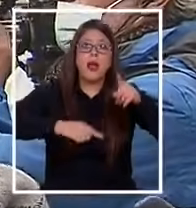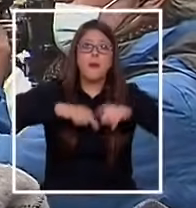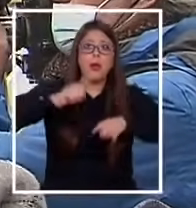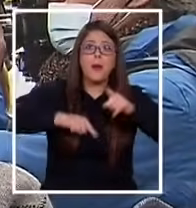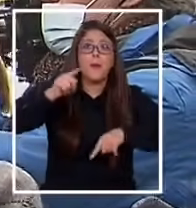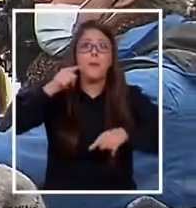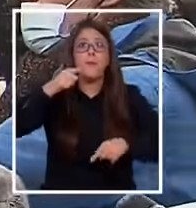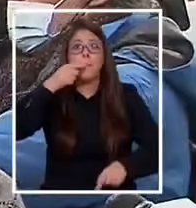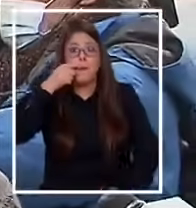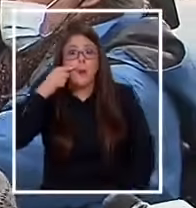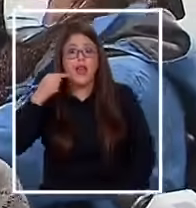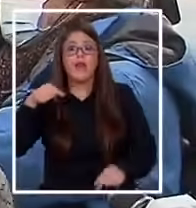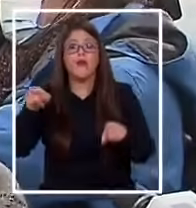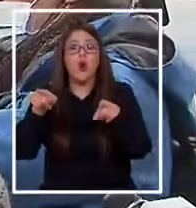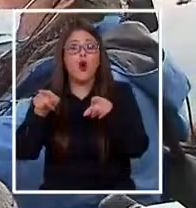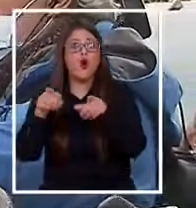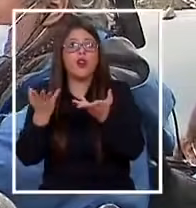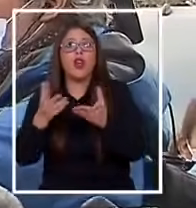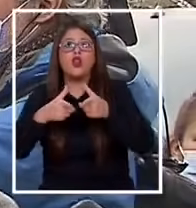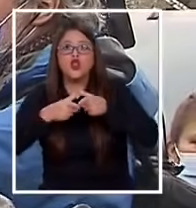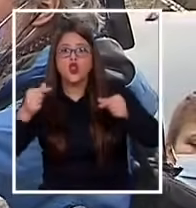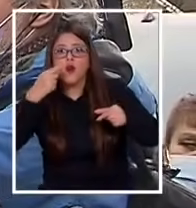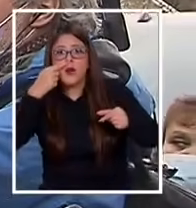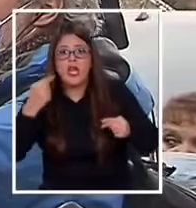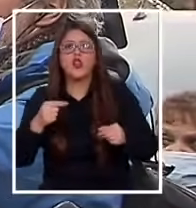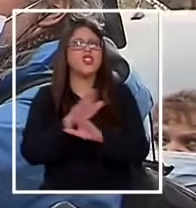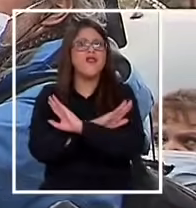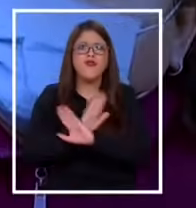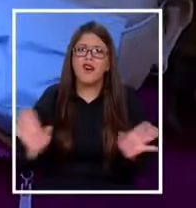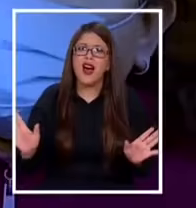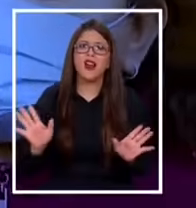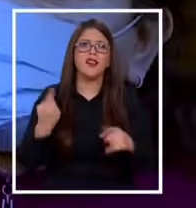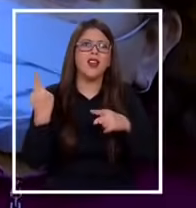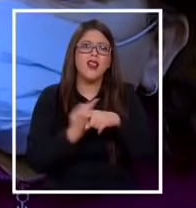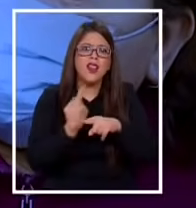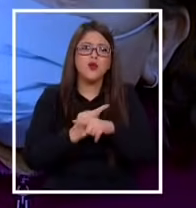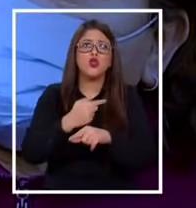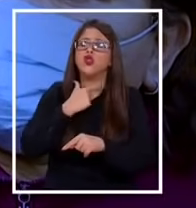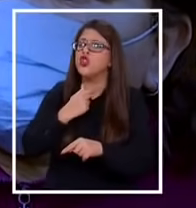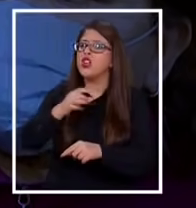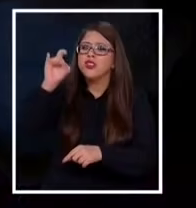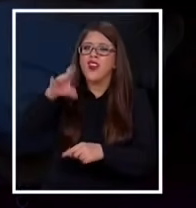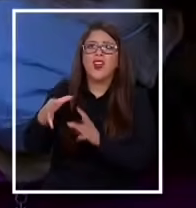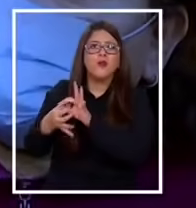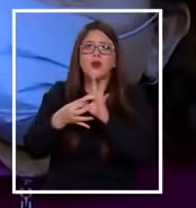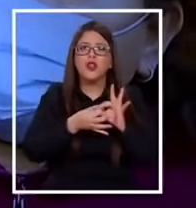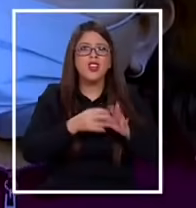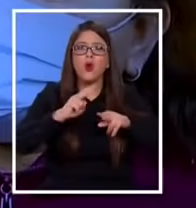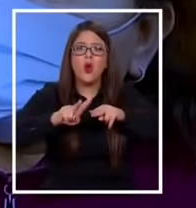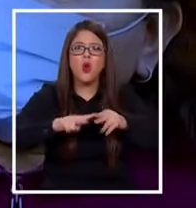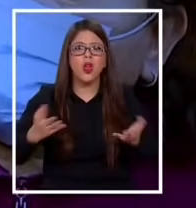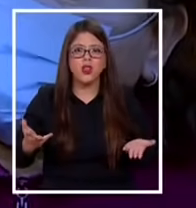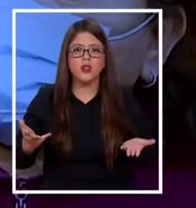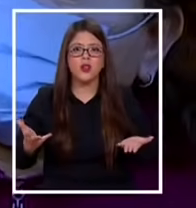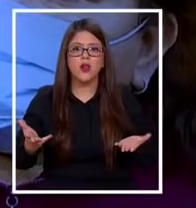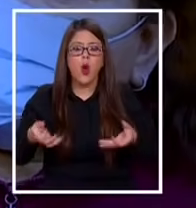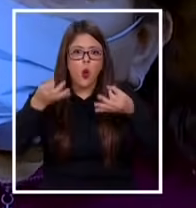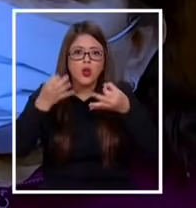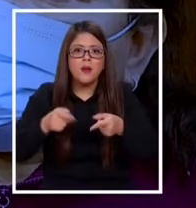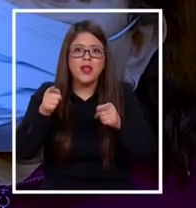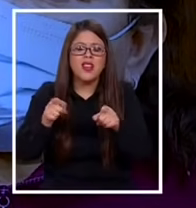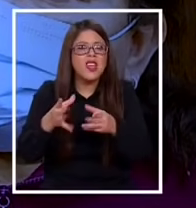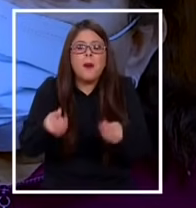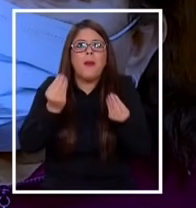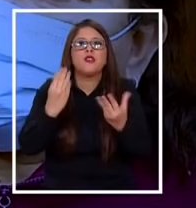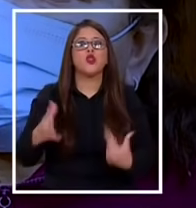mi sobrino. ¡Basta de abuso, basta de abuso! Yo quiero saber por qué lo hizo, qué fue en ese momento, pasó por